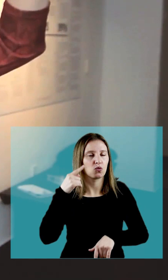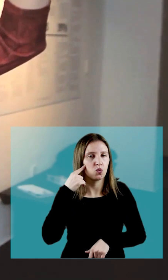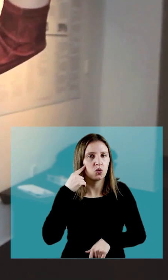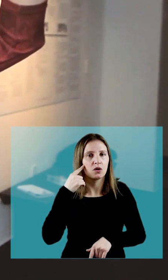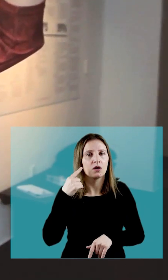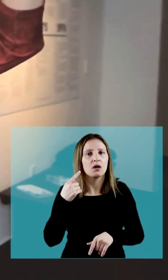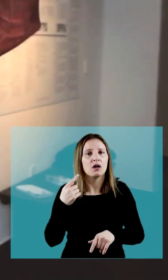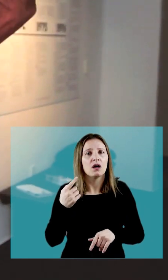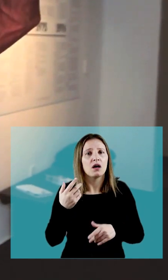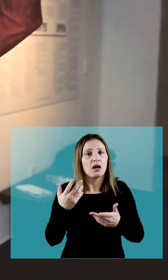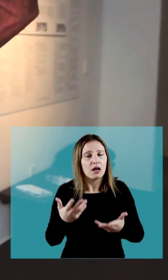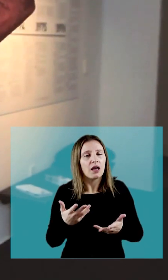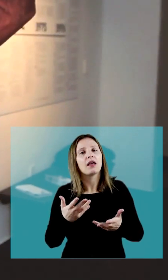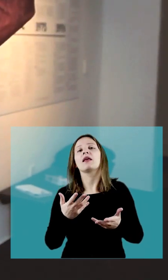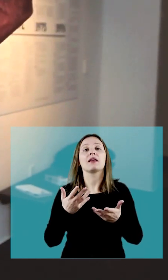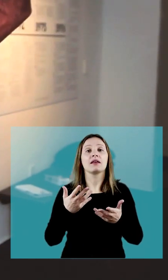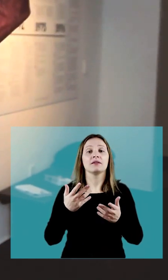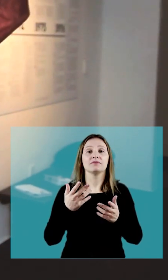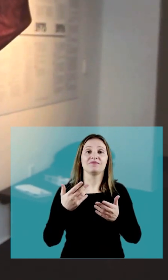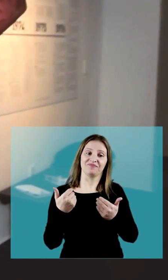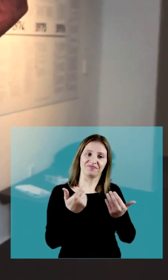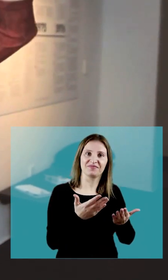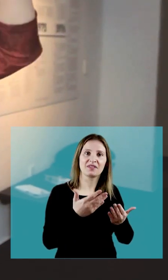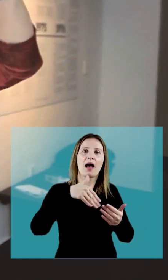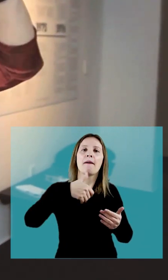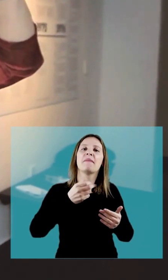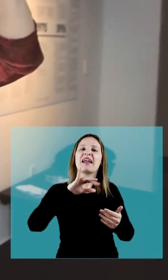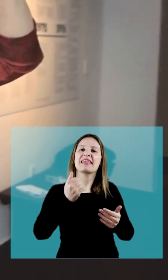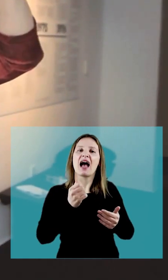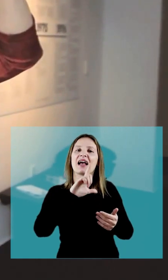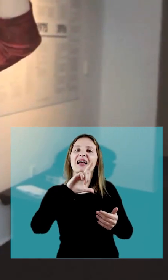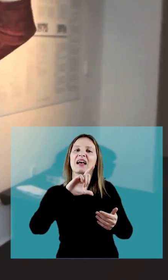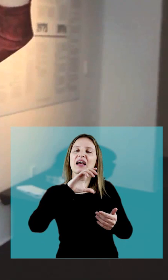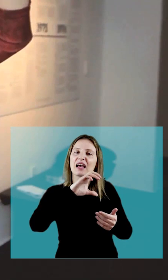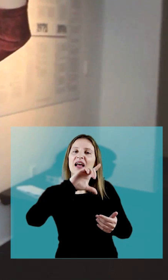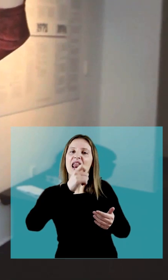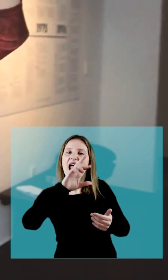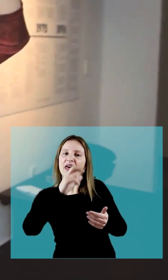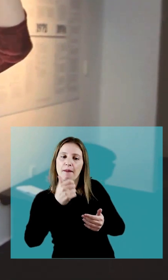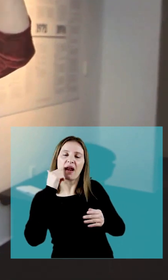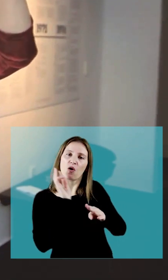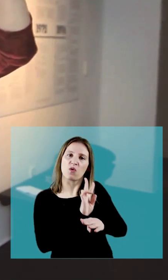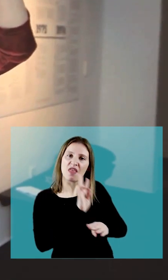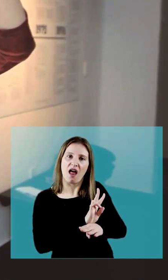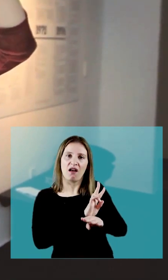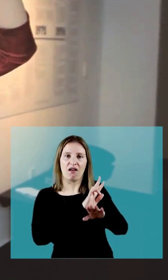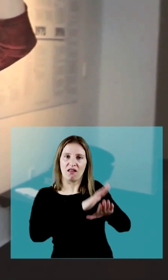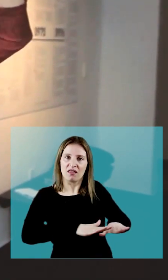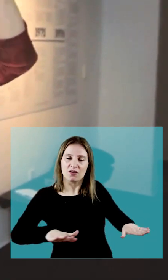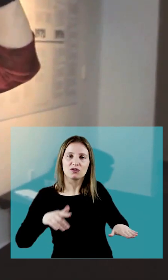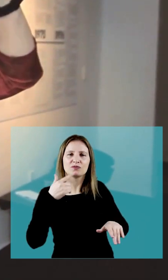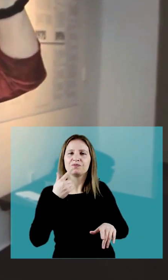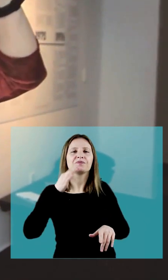los asignaron a María Claudia para que ella los cuidara. El testimonio del